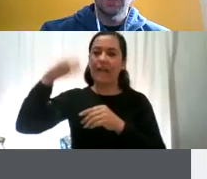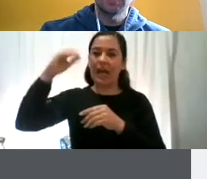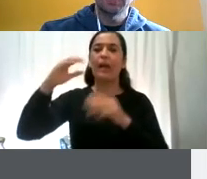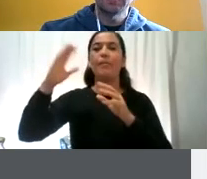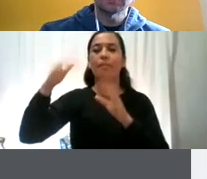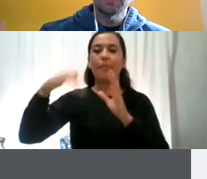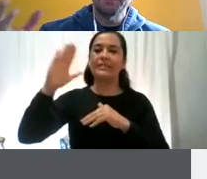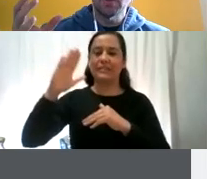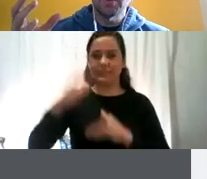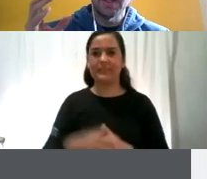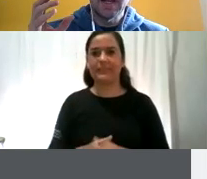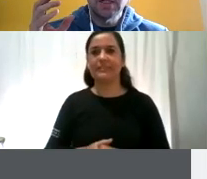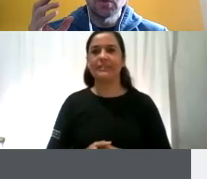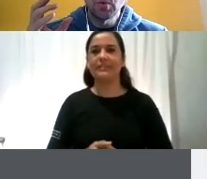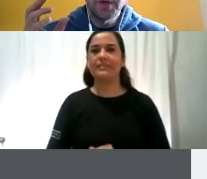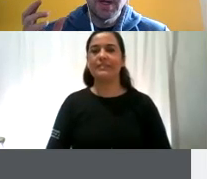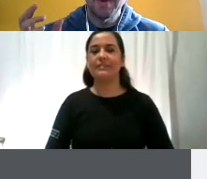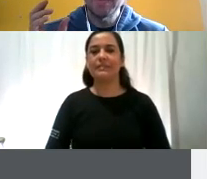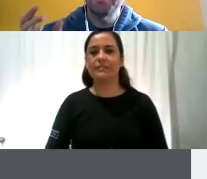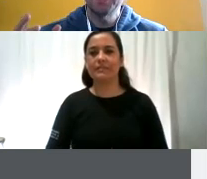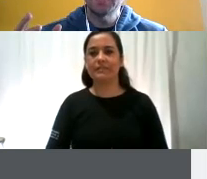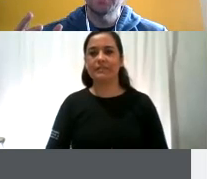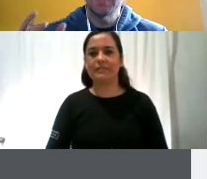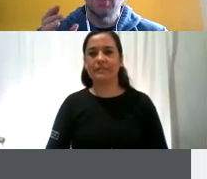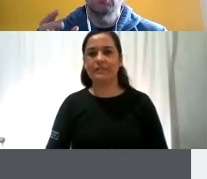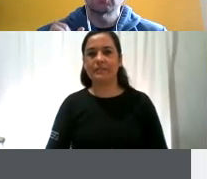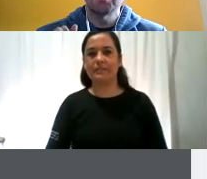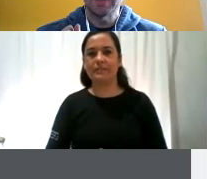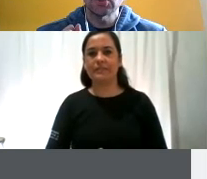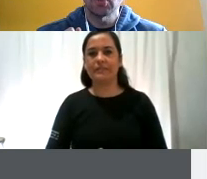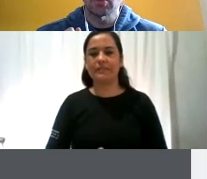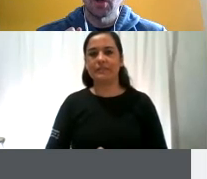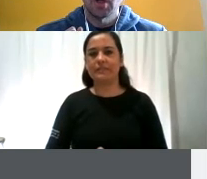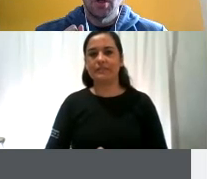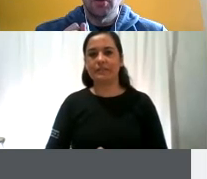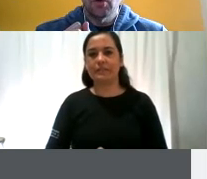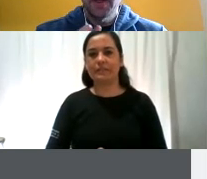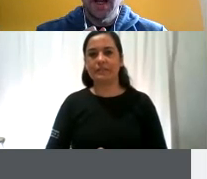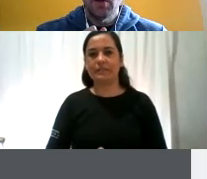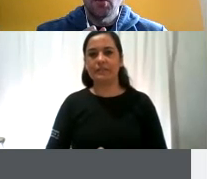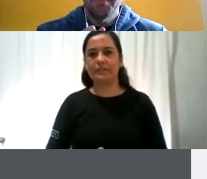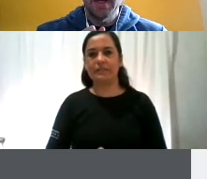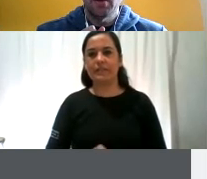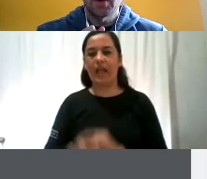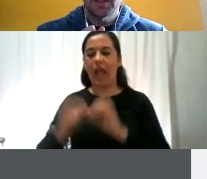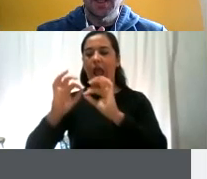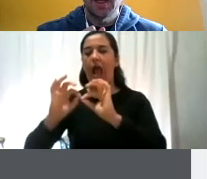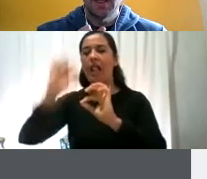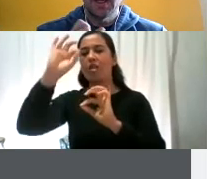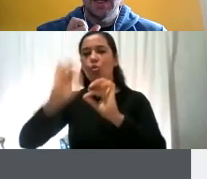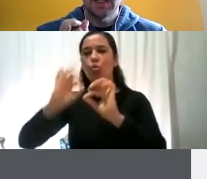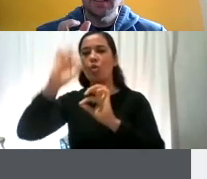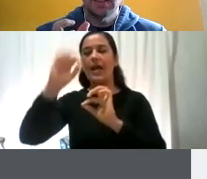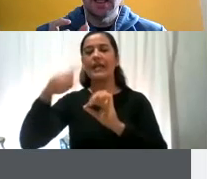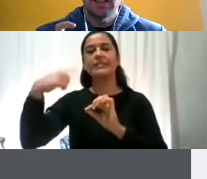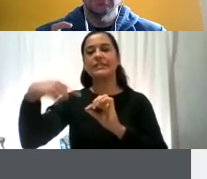o sea, perdón, la altura va a depender de la luz mayor, no de la luz menor que